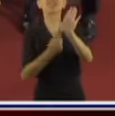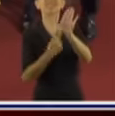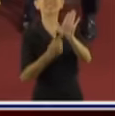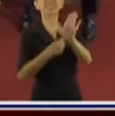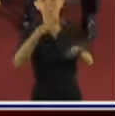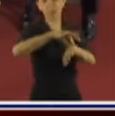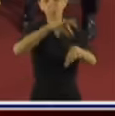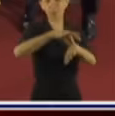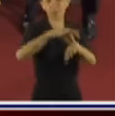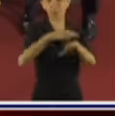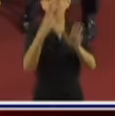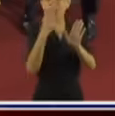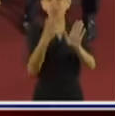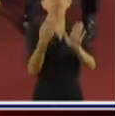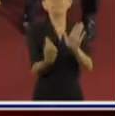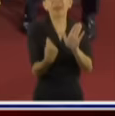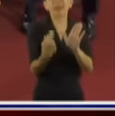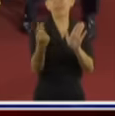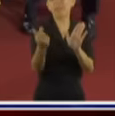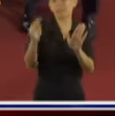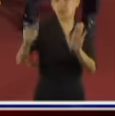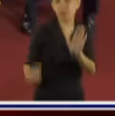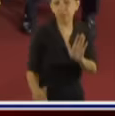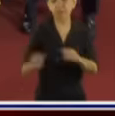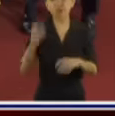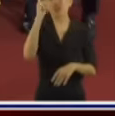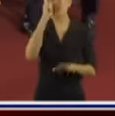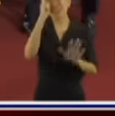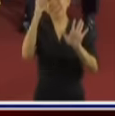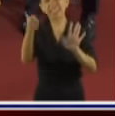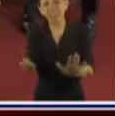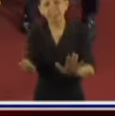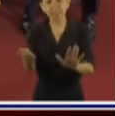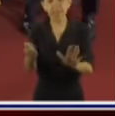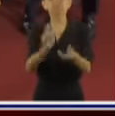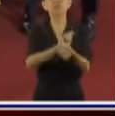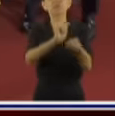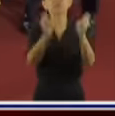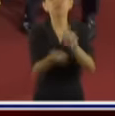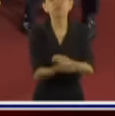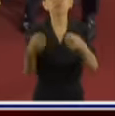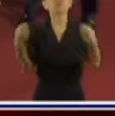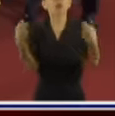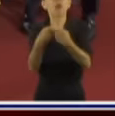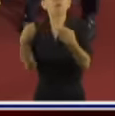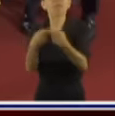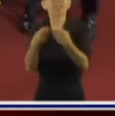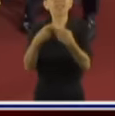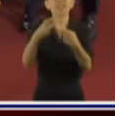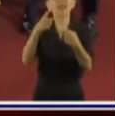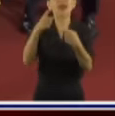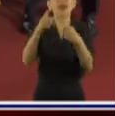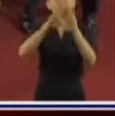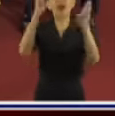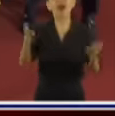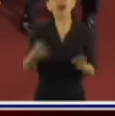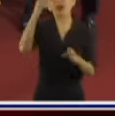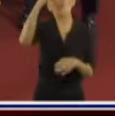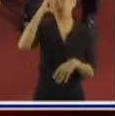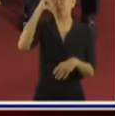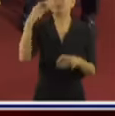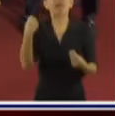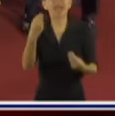ver, pero porque están respondiendo a elementos distintos, ¿no? Pero yo creo que los precios de las acciones, por